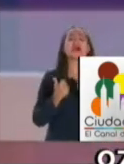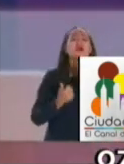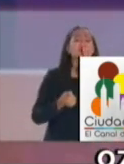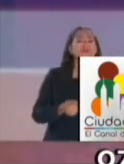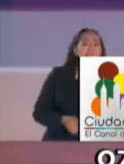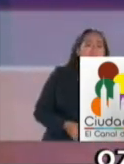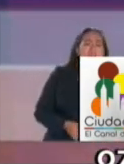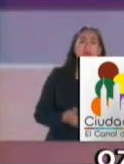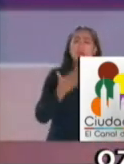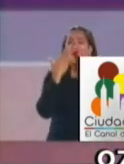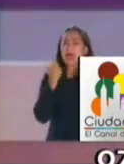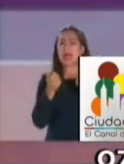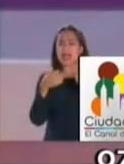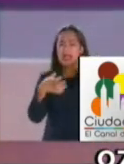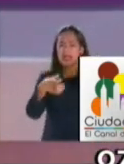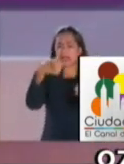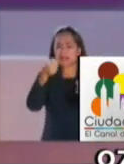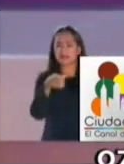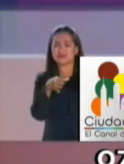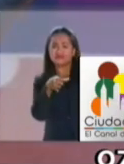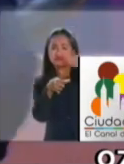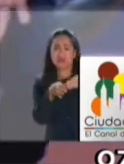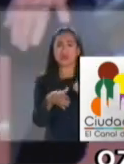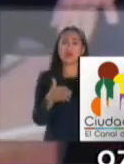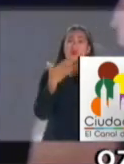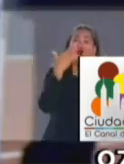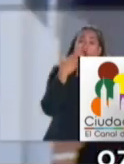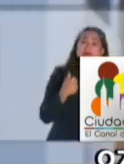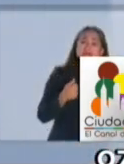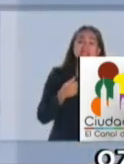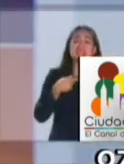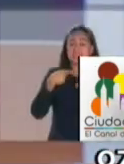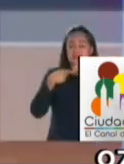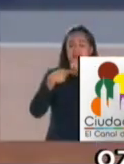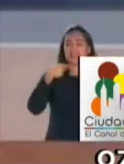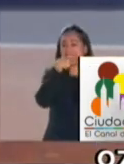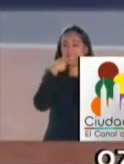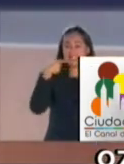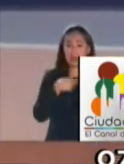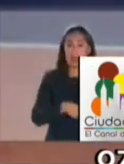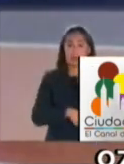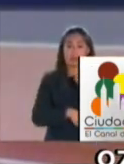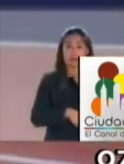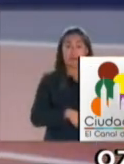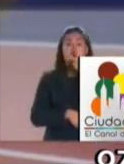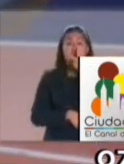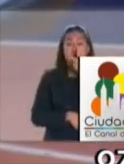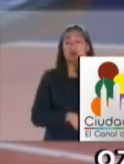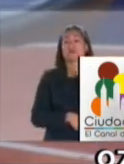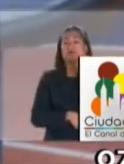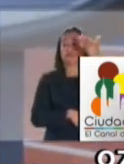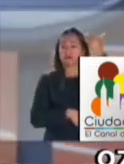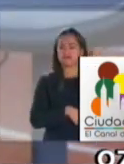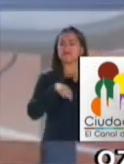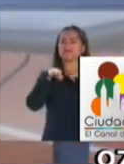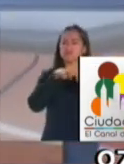oficial y otra muy distinta el discurso político. Así que sigue